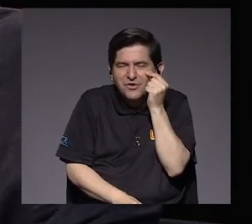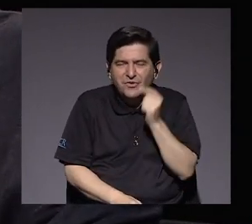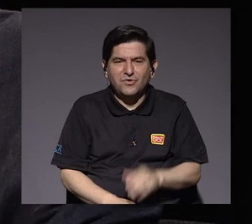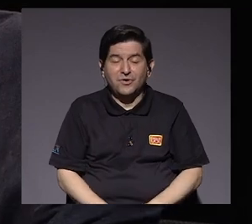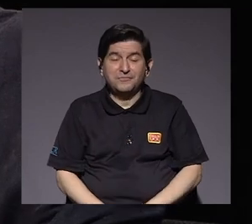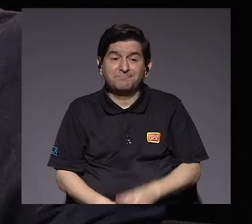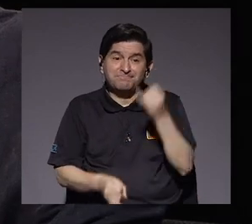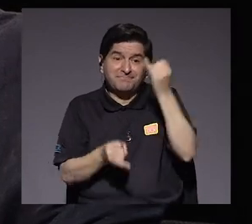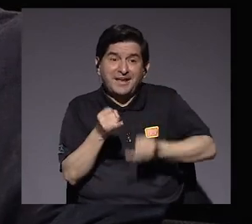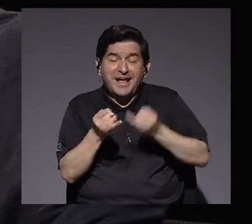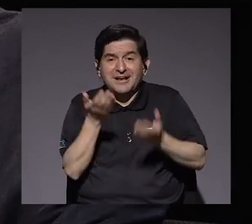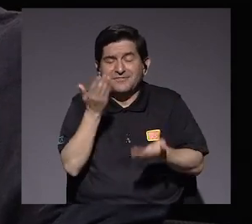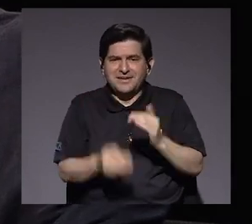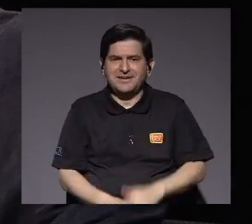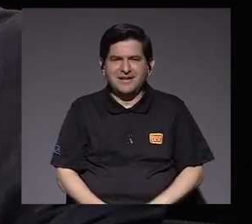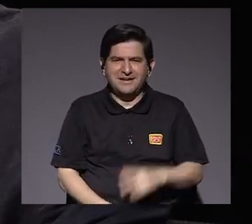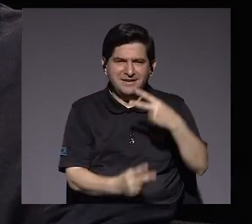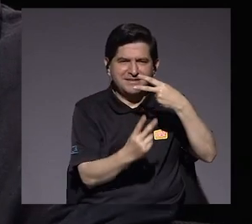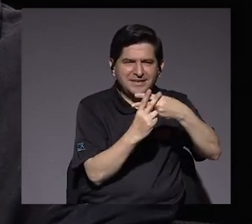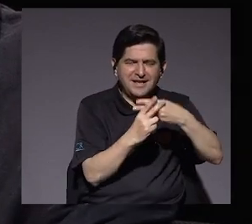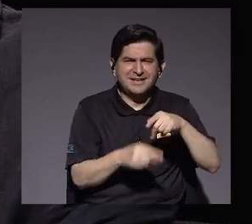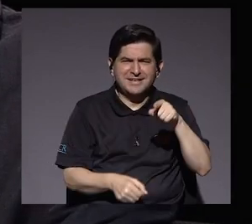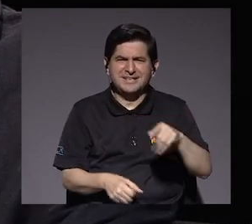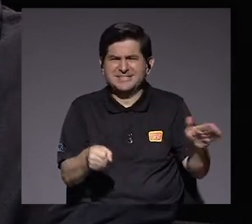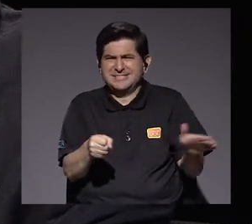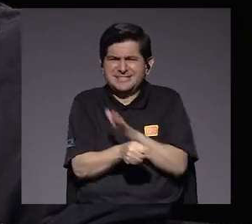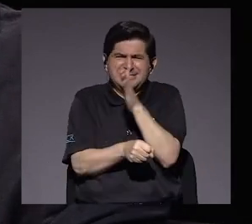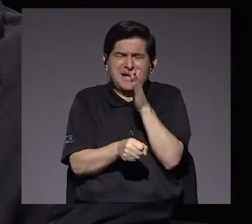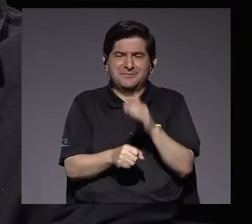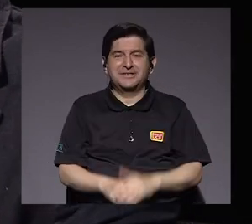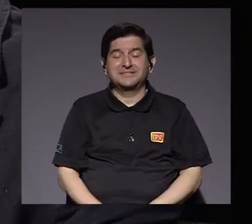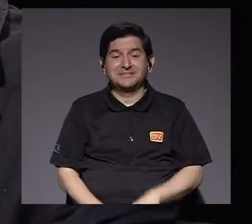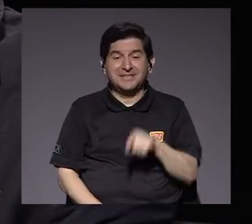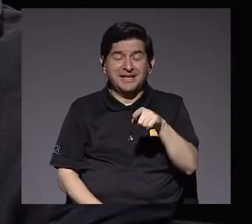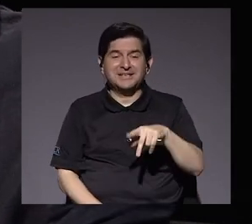Bueno, eso es lo que más, eso es lo que al final... ¿verdad? El hashtag sería como muy chapas.